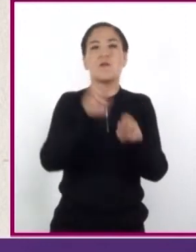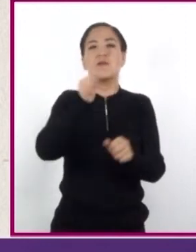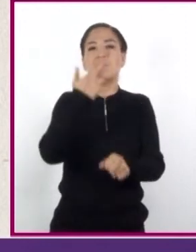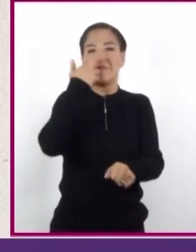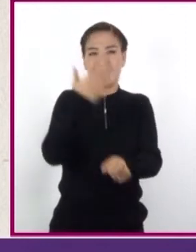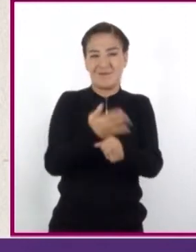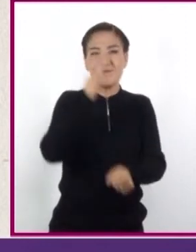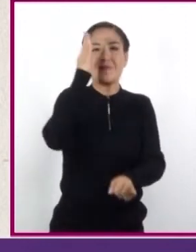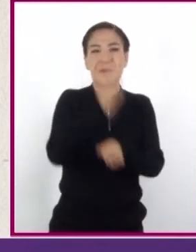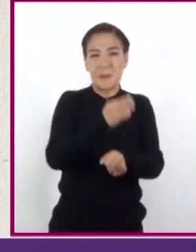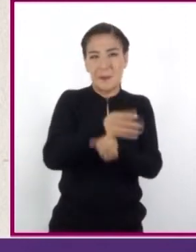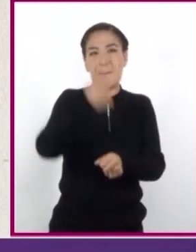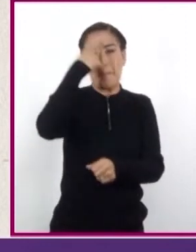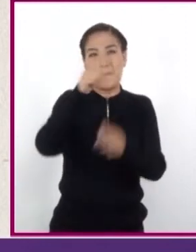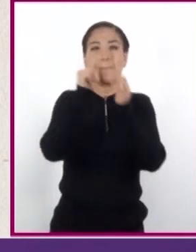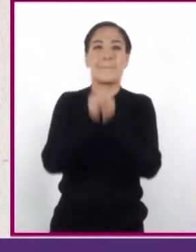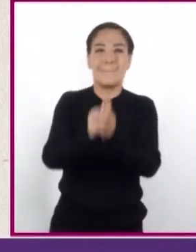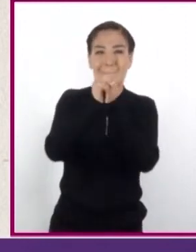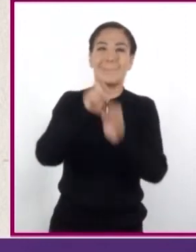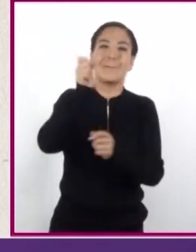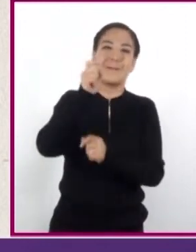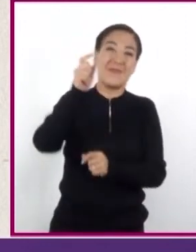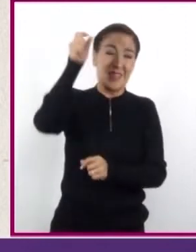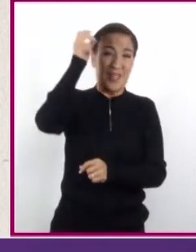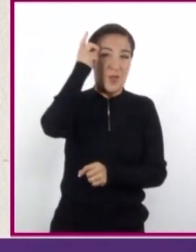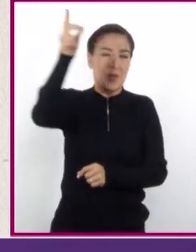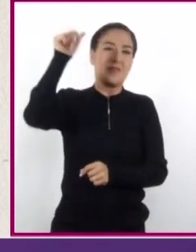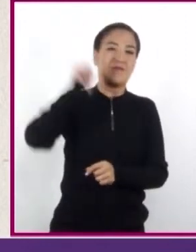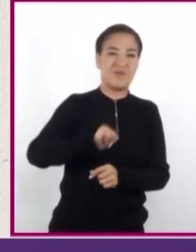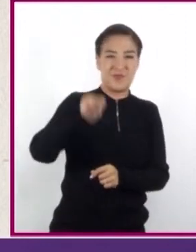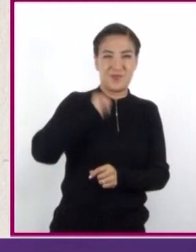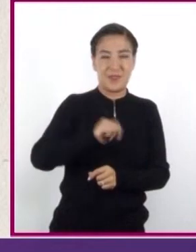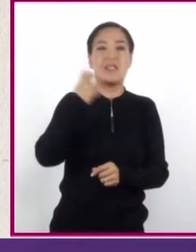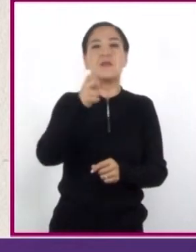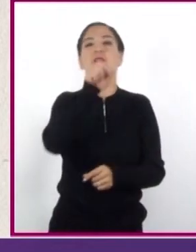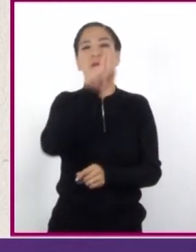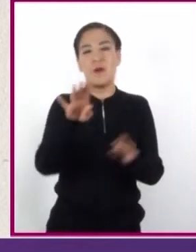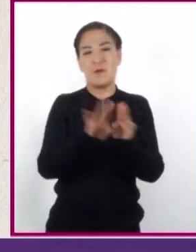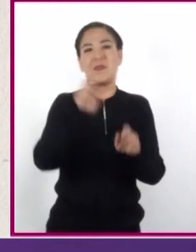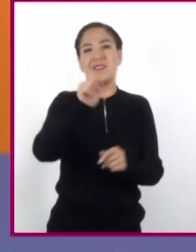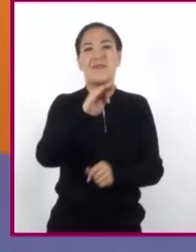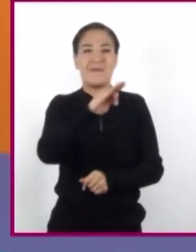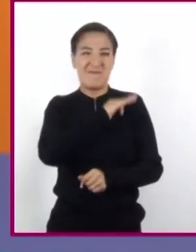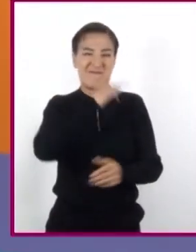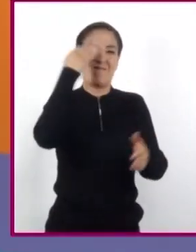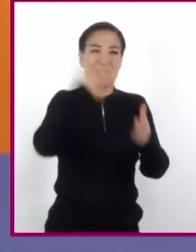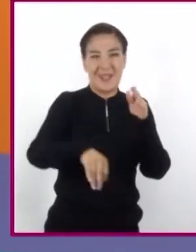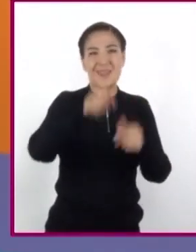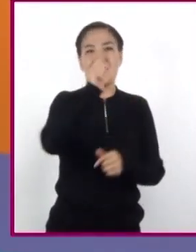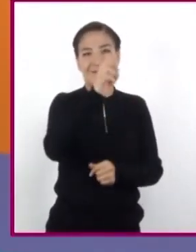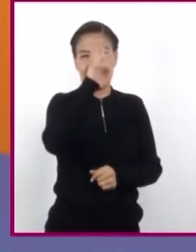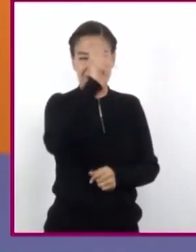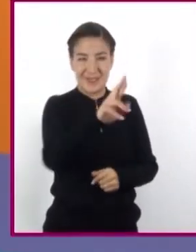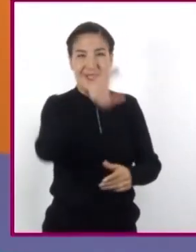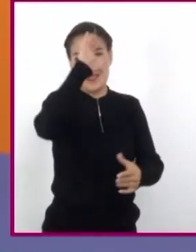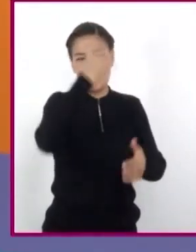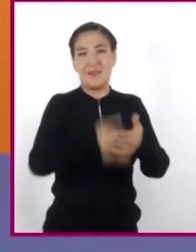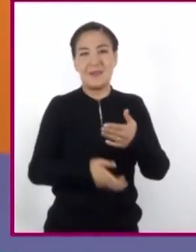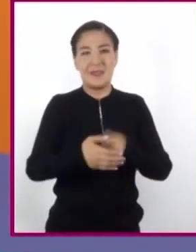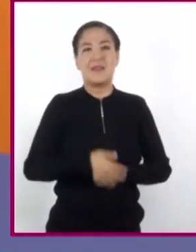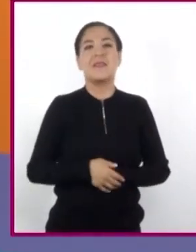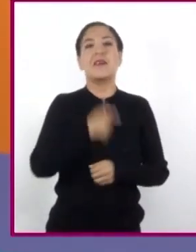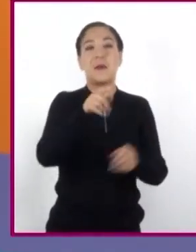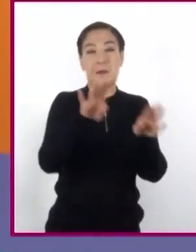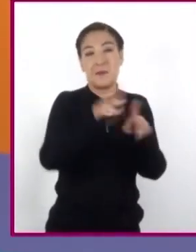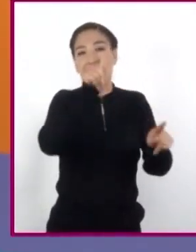castigar la adoración a los antiguos dioses, así como faltas a la fe católica. La mayoría de las personas que